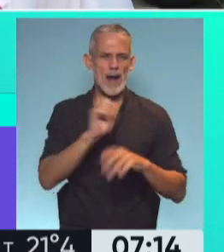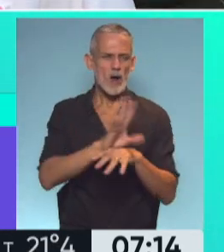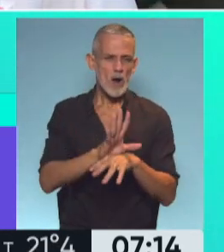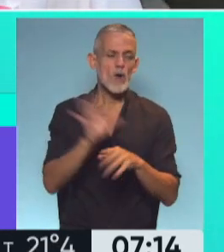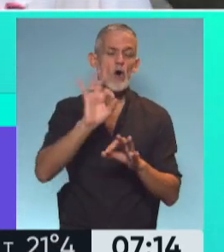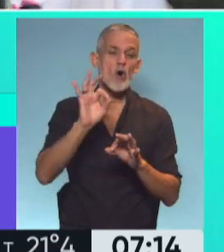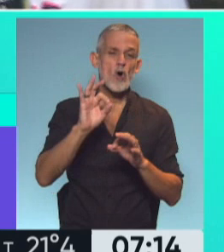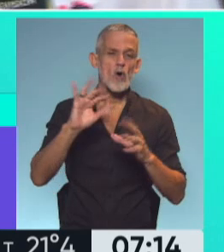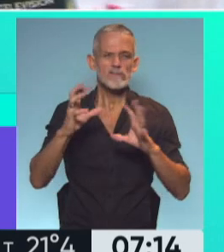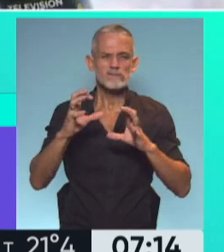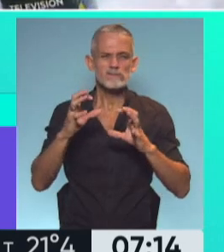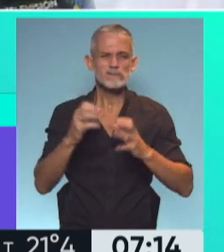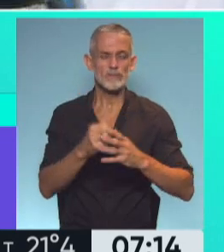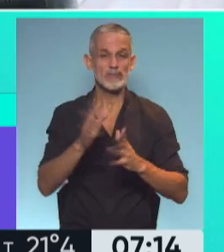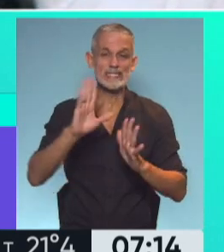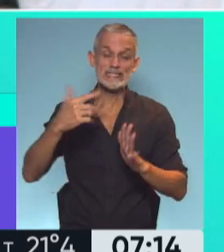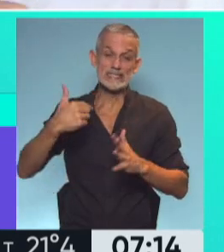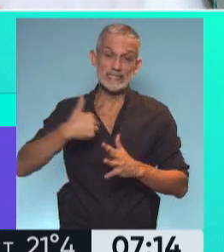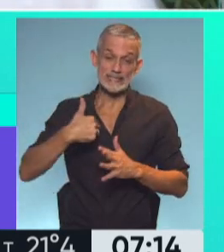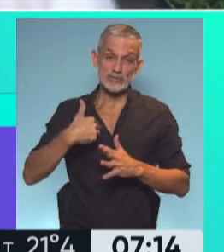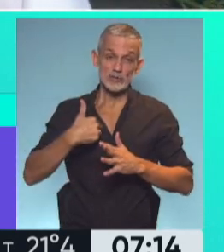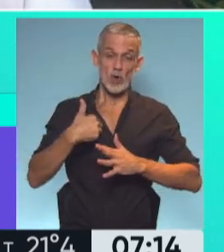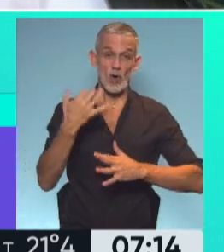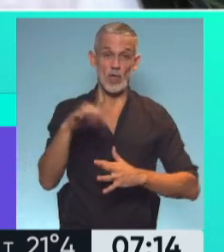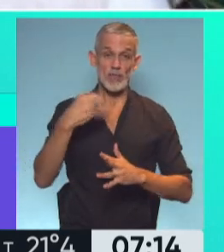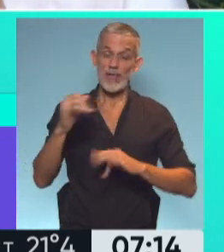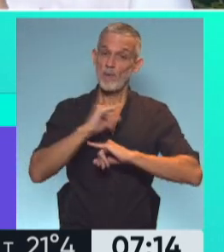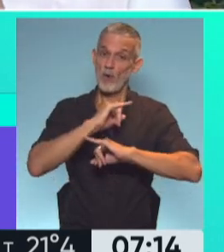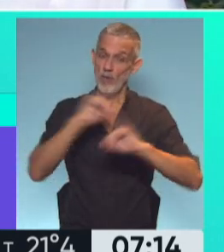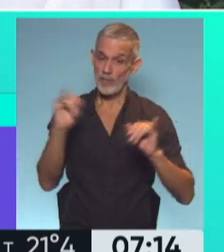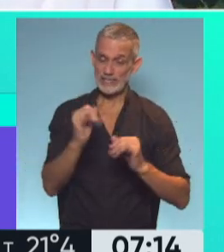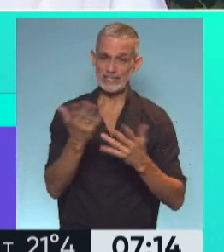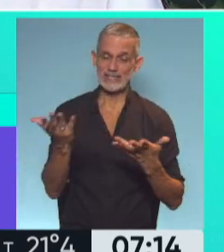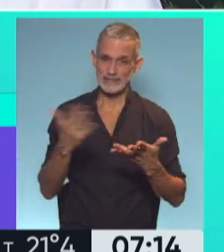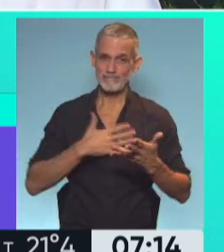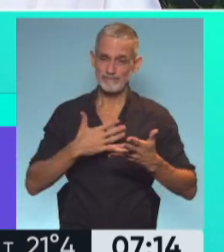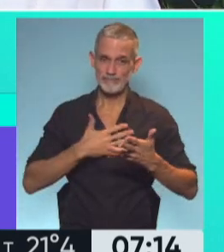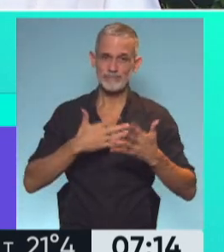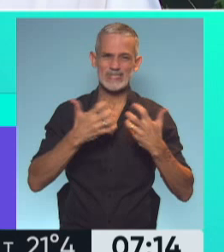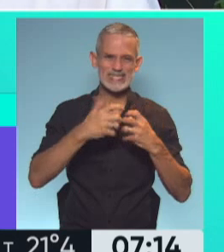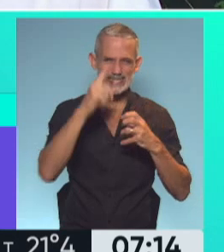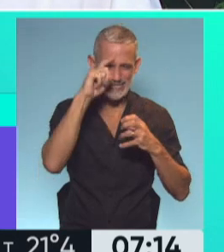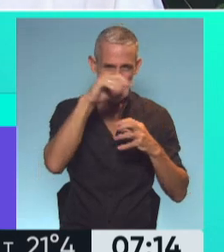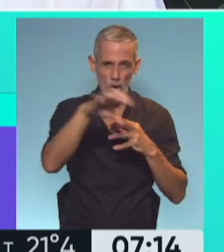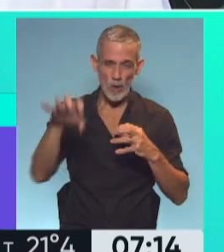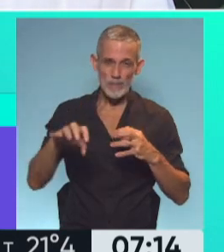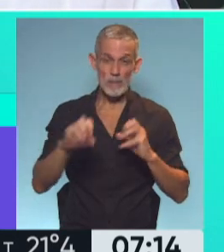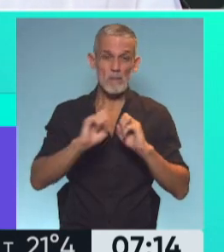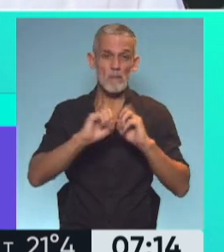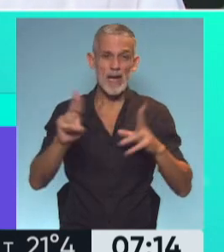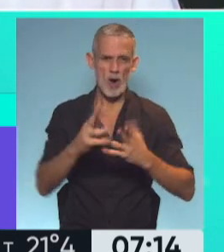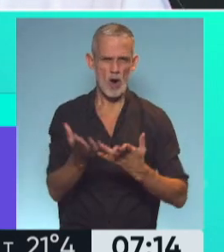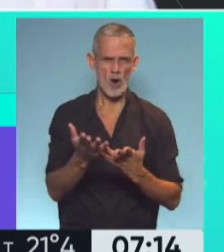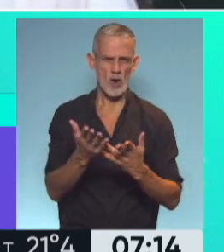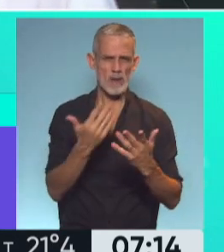crisis? Yo lamentablemente tengo que decirles que el sistema está en peores condiciones